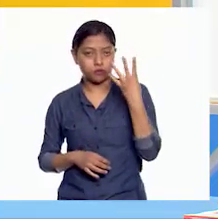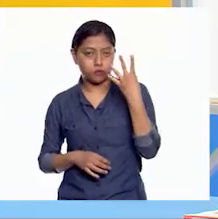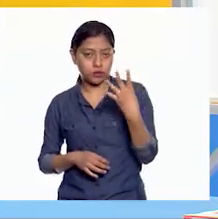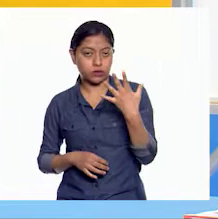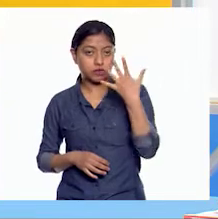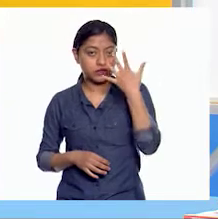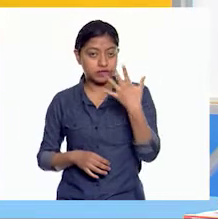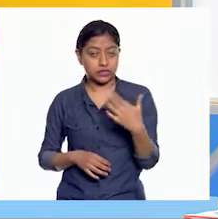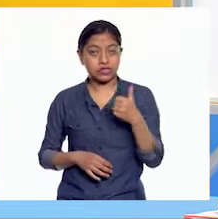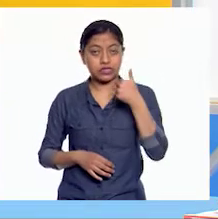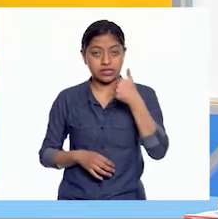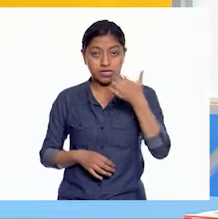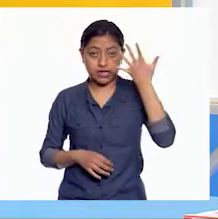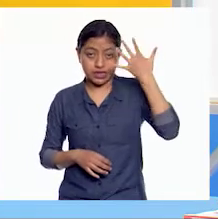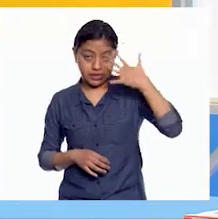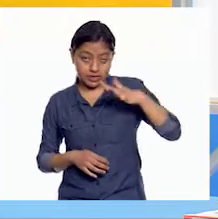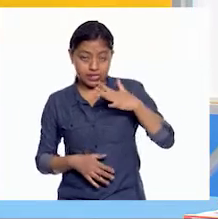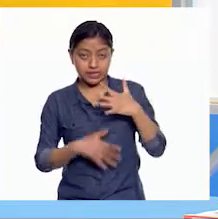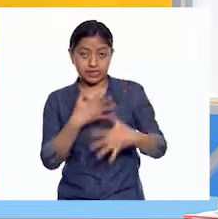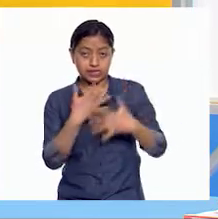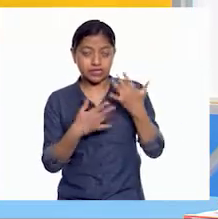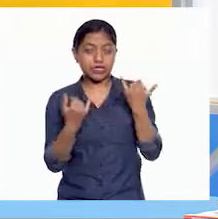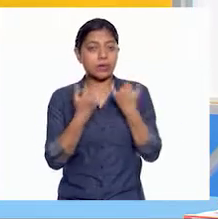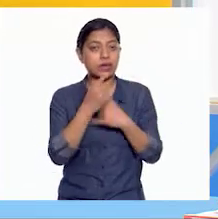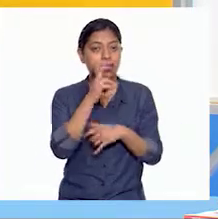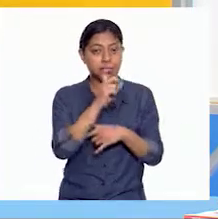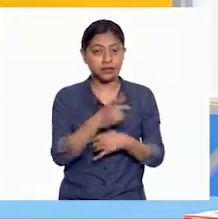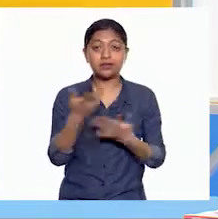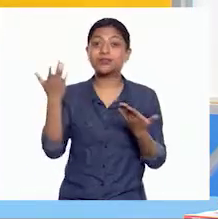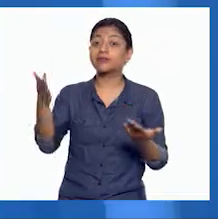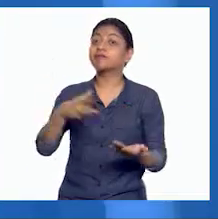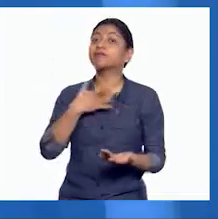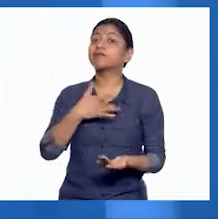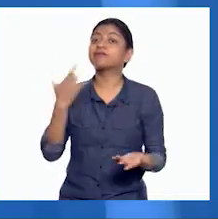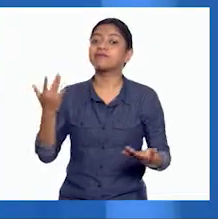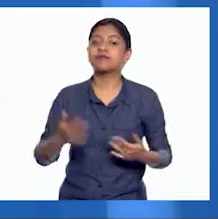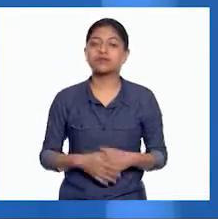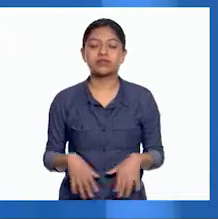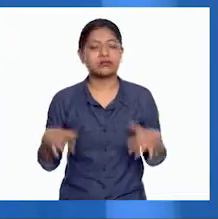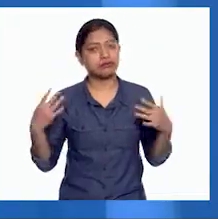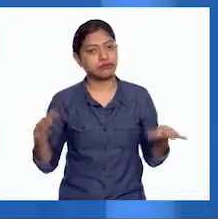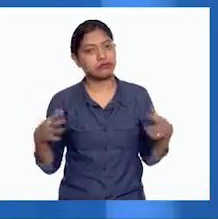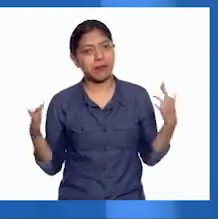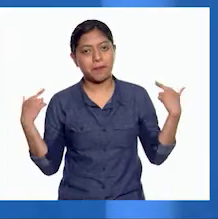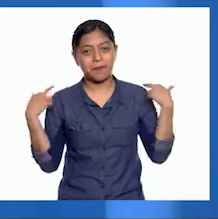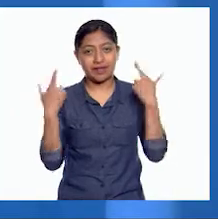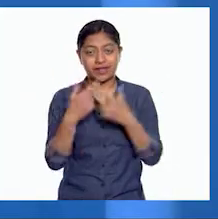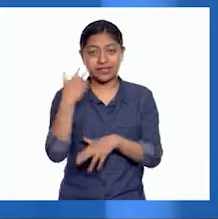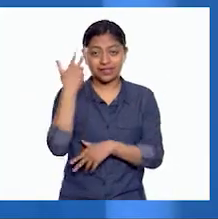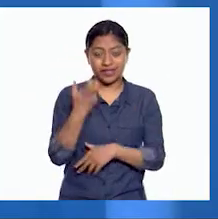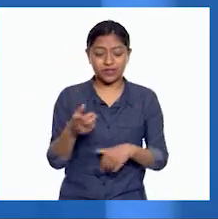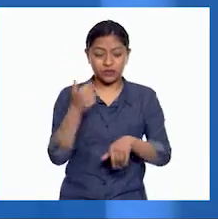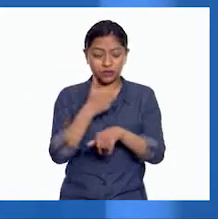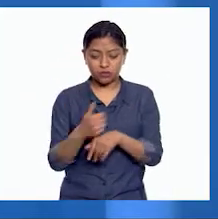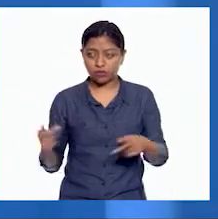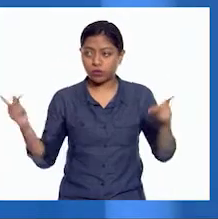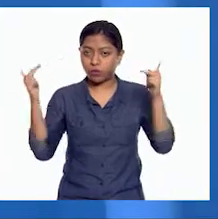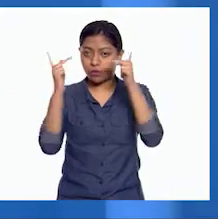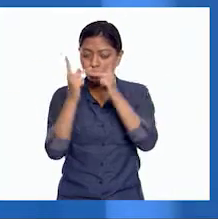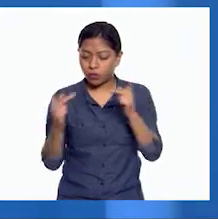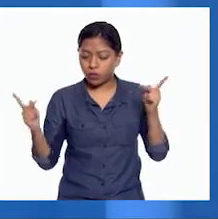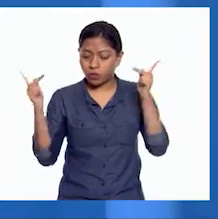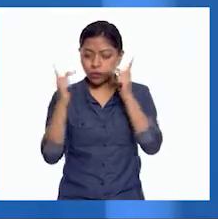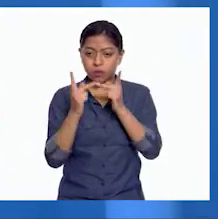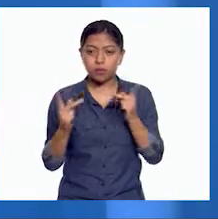6, 10, 15 y 30. ¿Qué te parece, María? Maestra, estas relaciones que siempre encontramos entre los